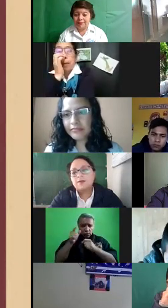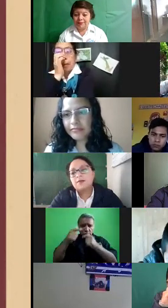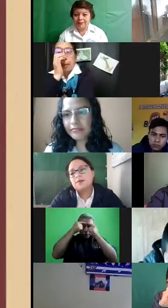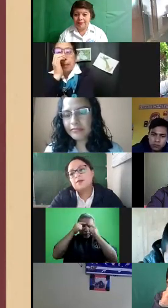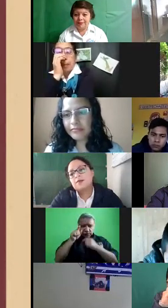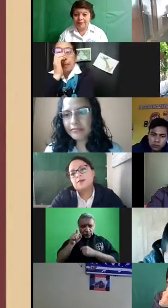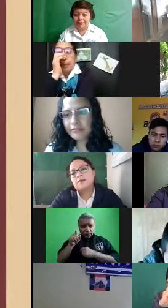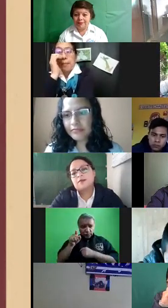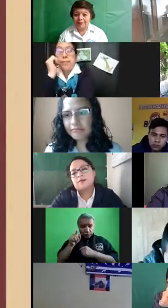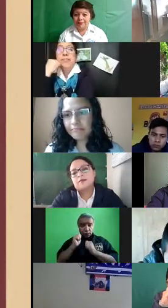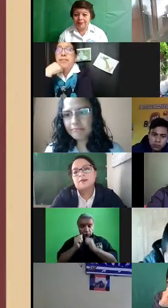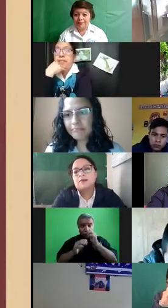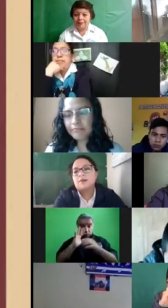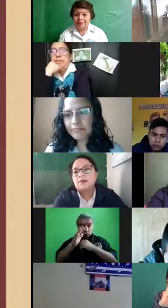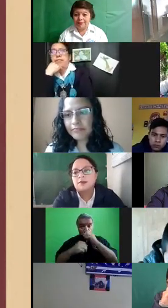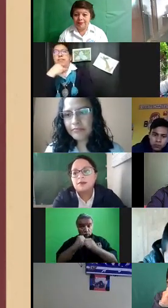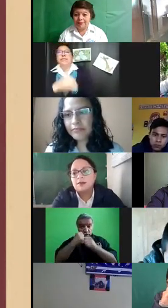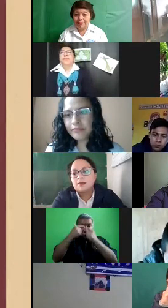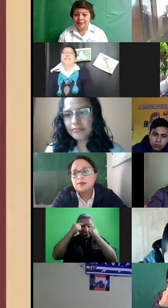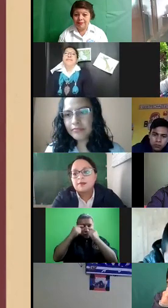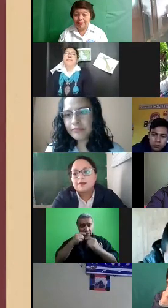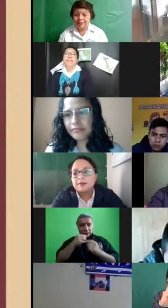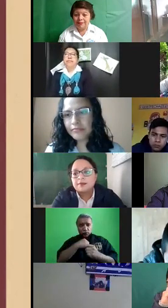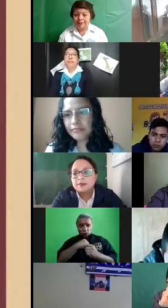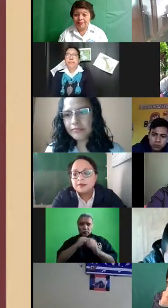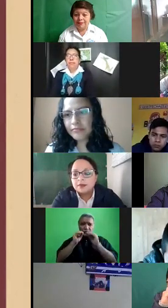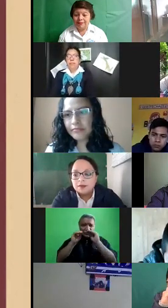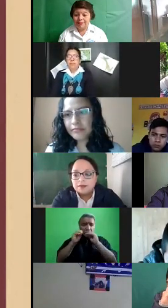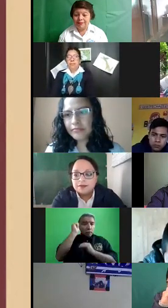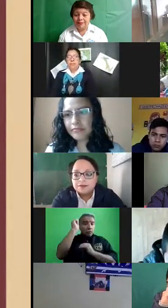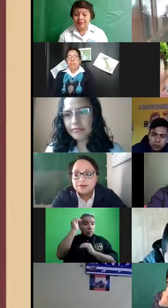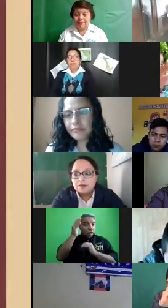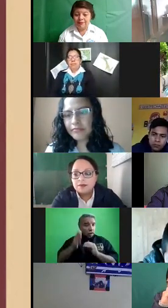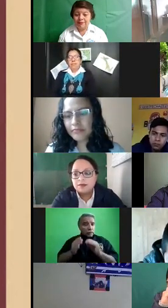Él actualmente lleva 25 años en el Centro Educativo